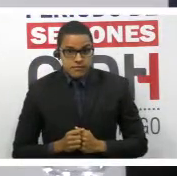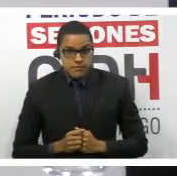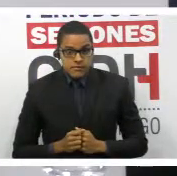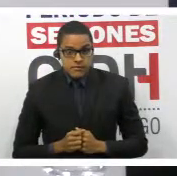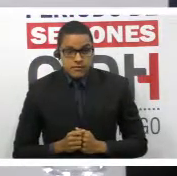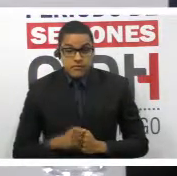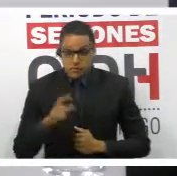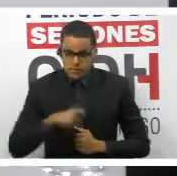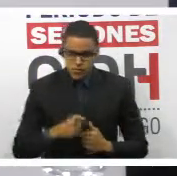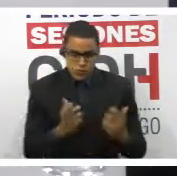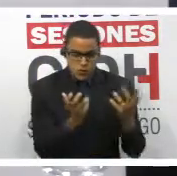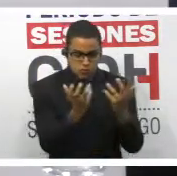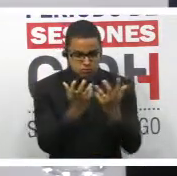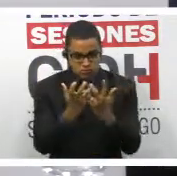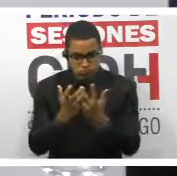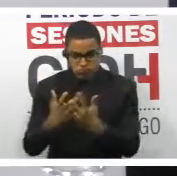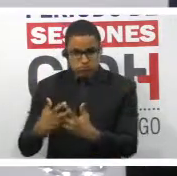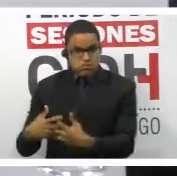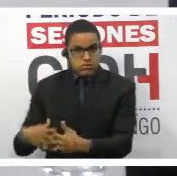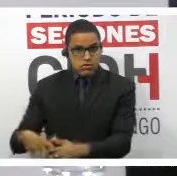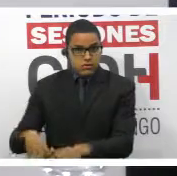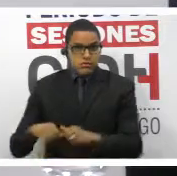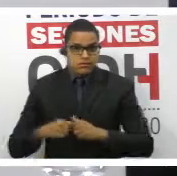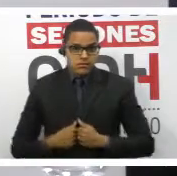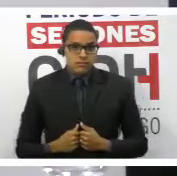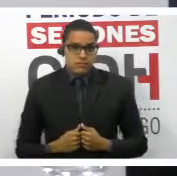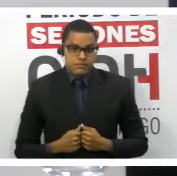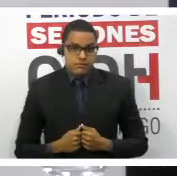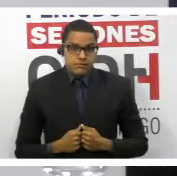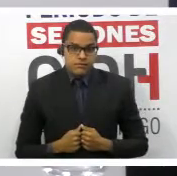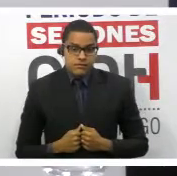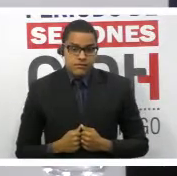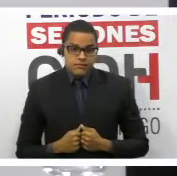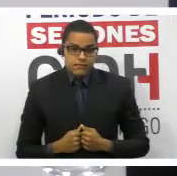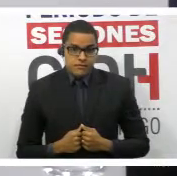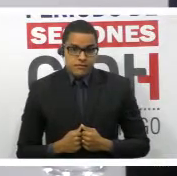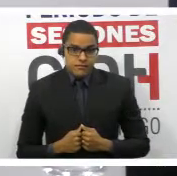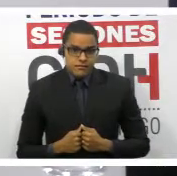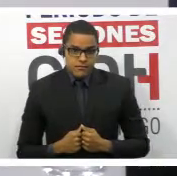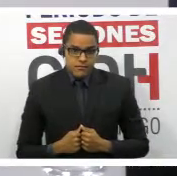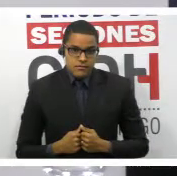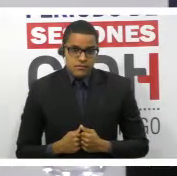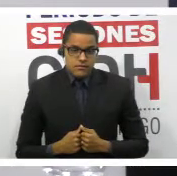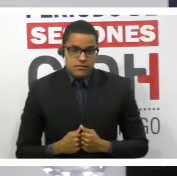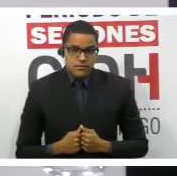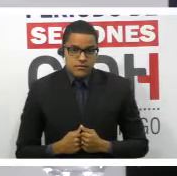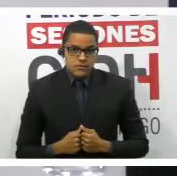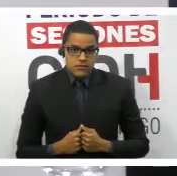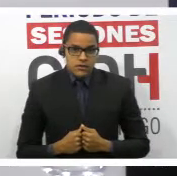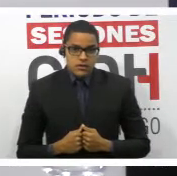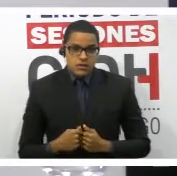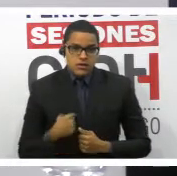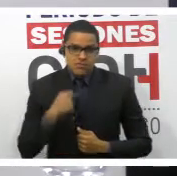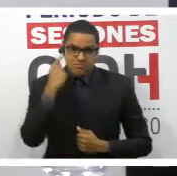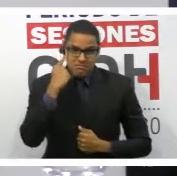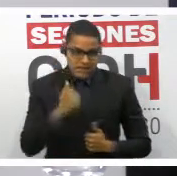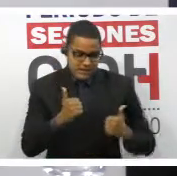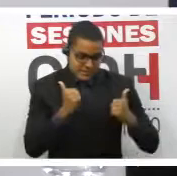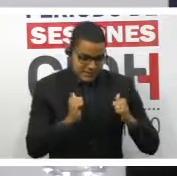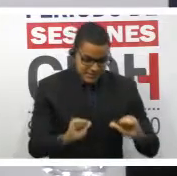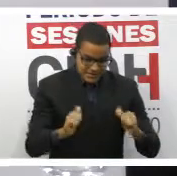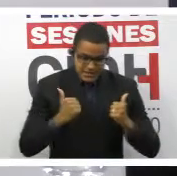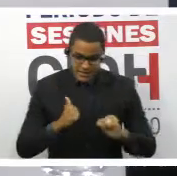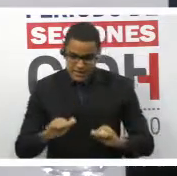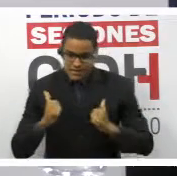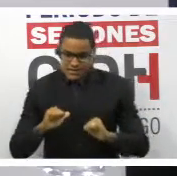las armonizaciones legislativas y noten partimos de ese punto me parece que muchos esfuerzos se quedan truncos